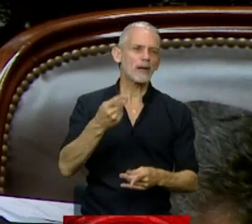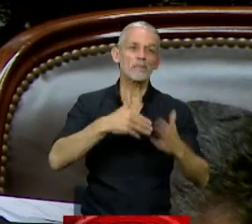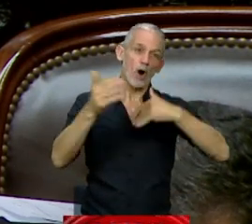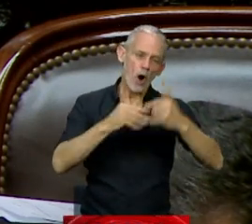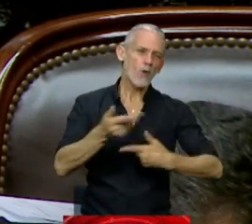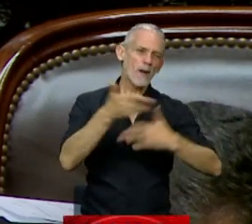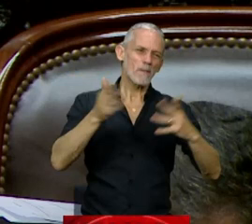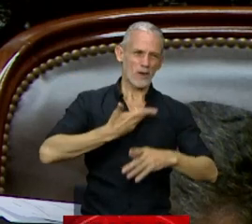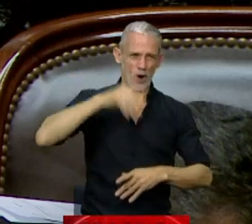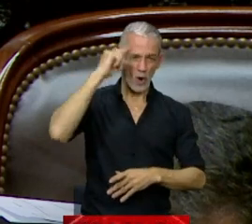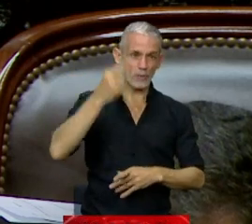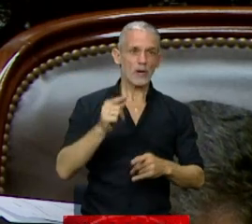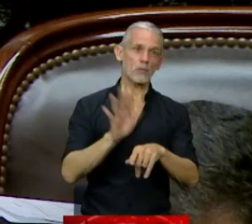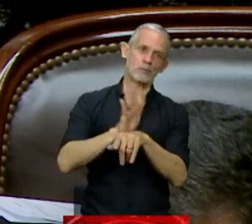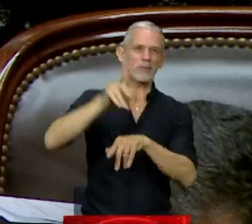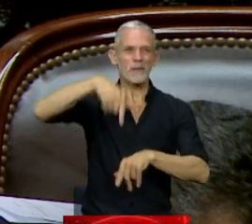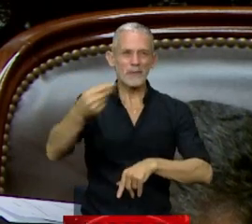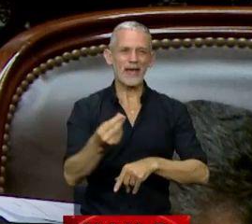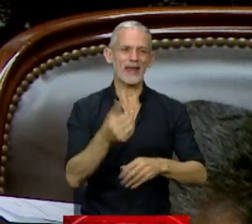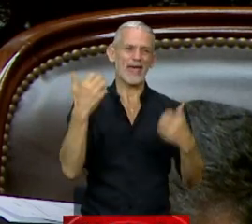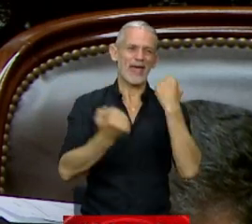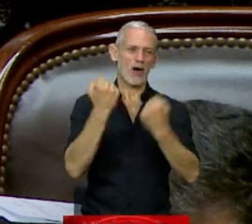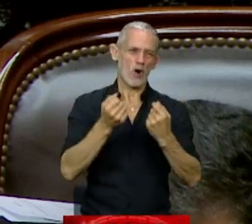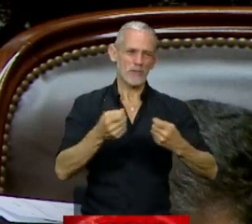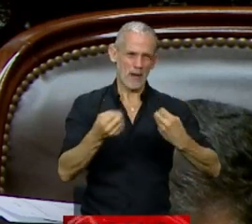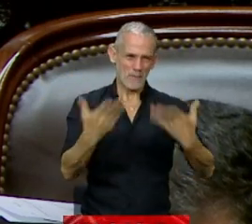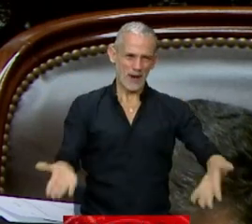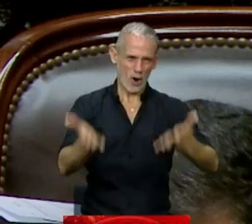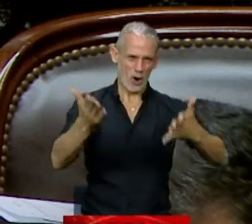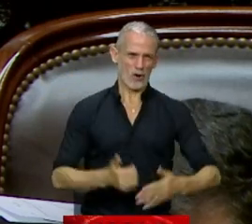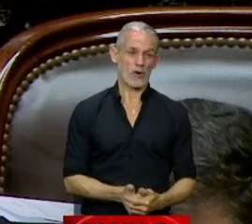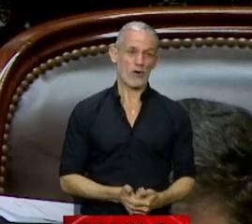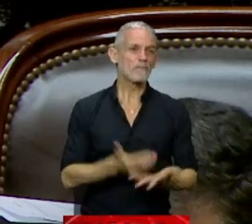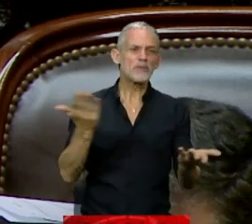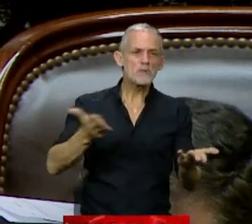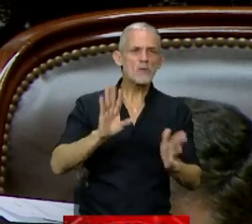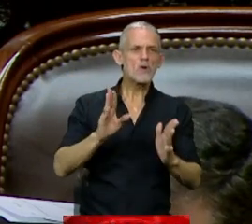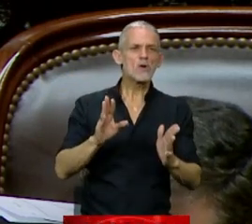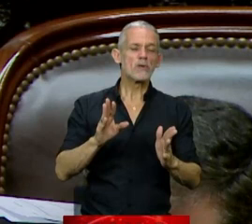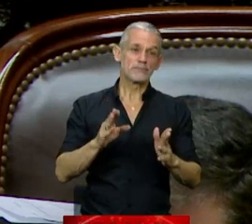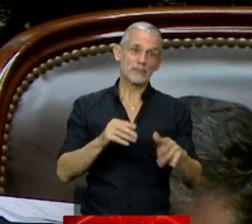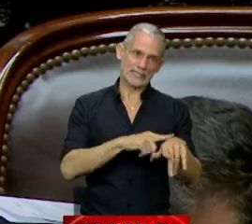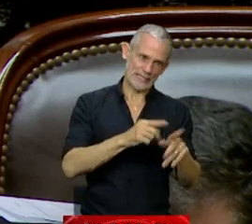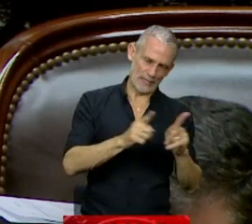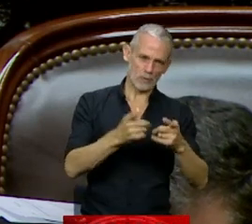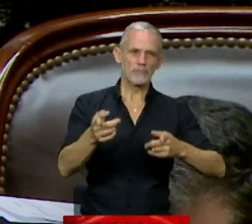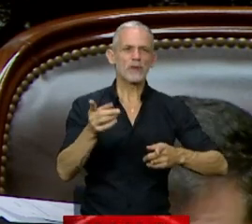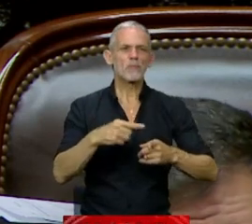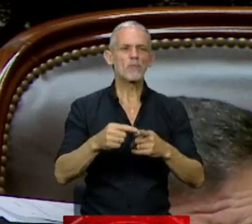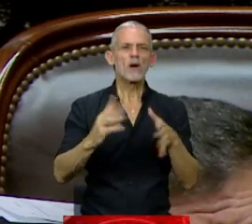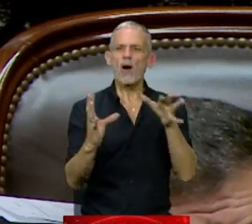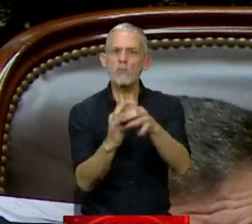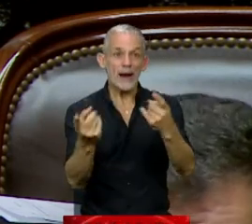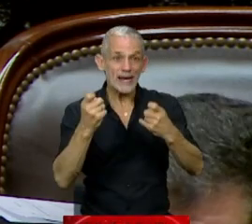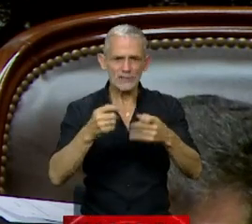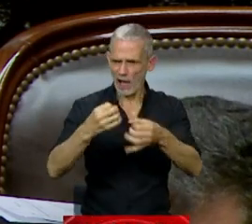obra pública porque es un movilizador de la actividad económica, no le suelta la mano por favor a los que más